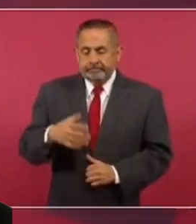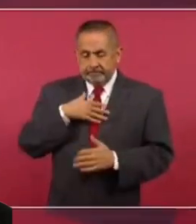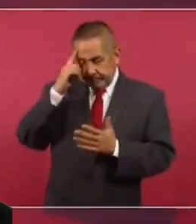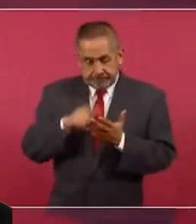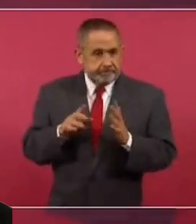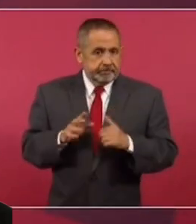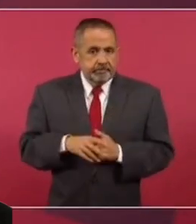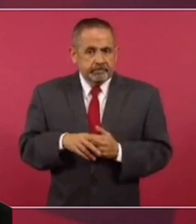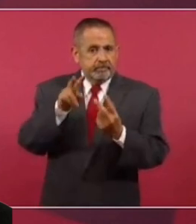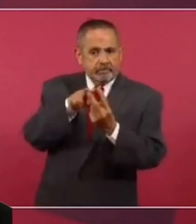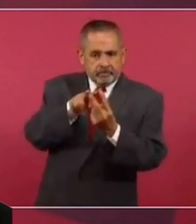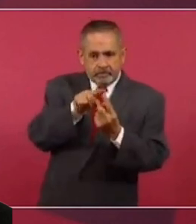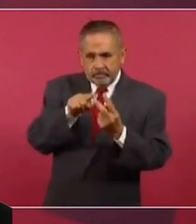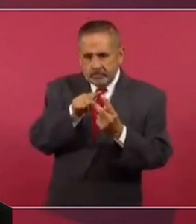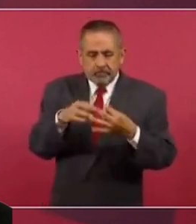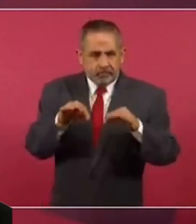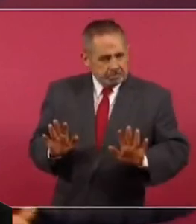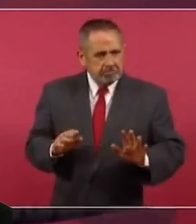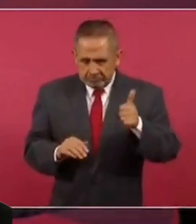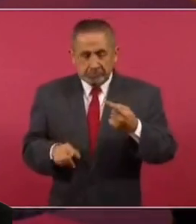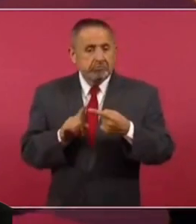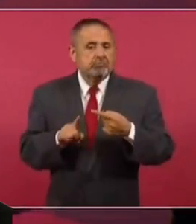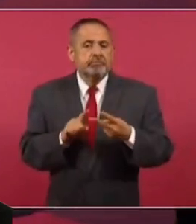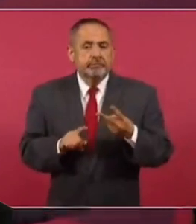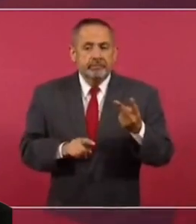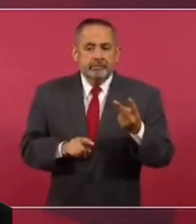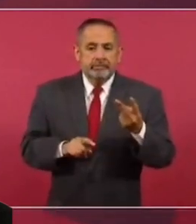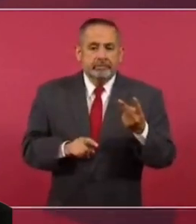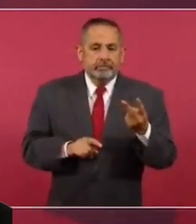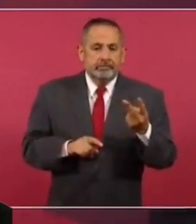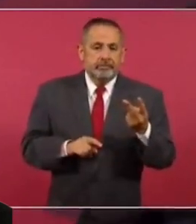creo es que las dos cosas son importantes, la reparación del daño y